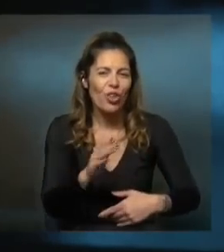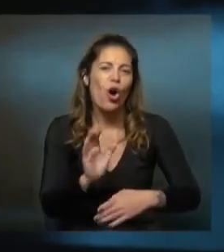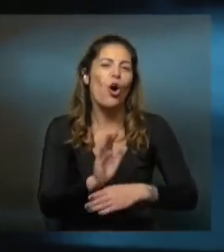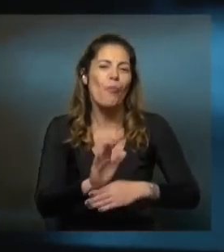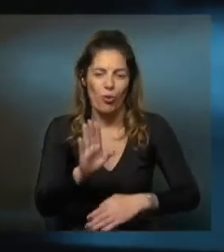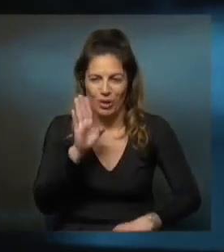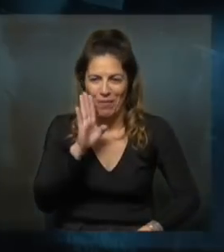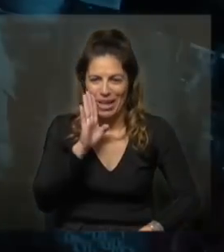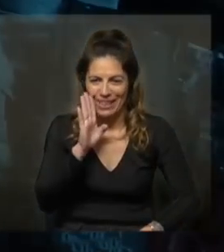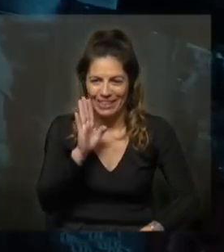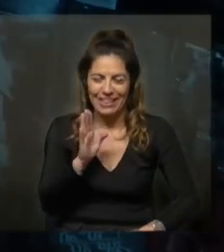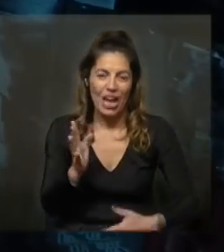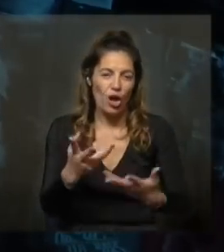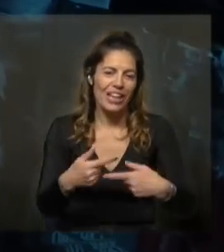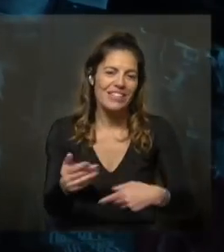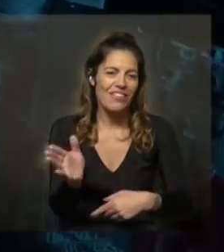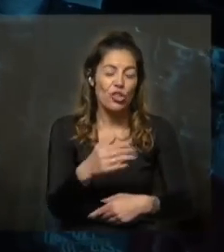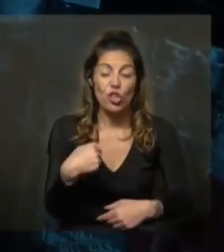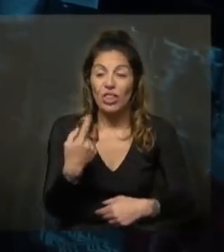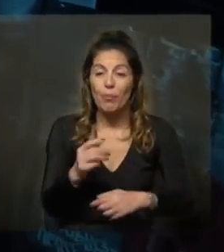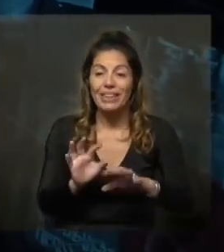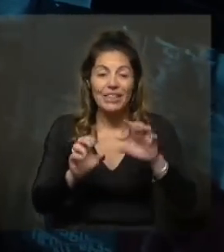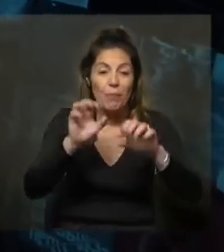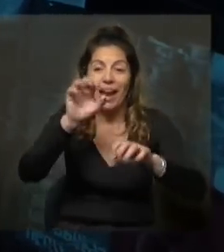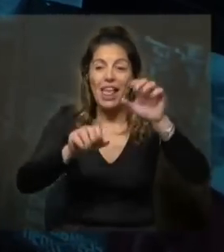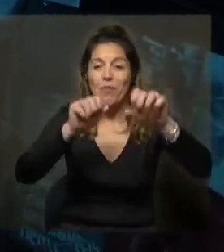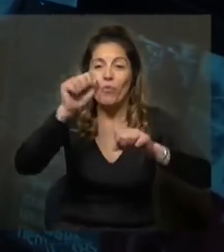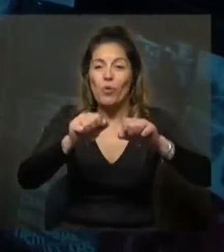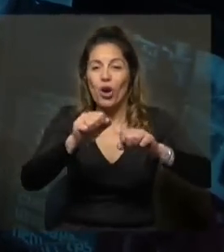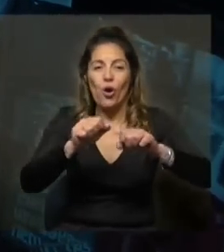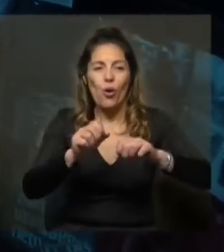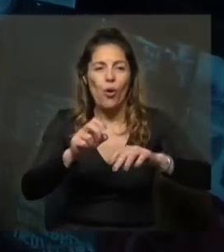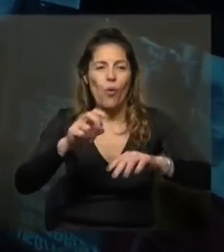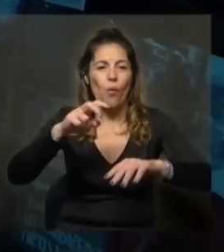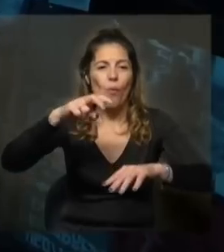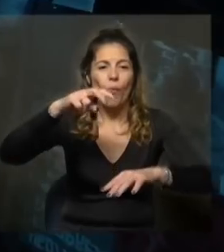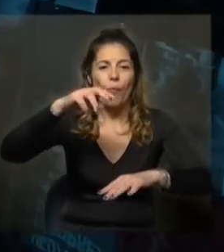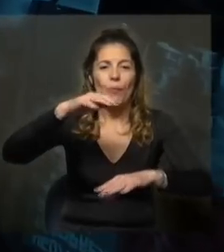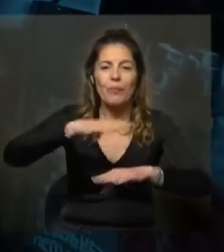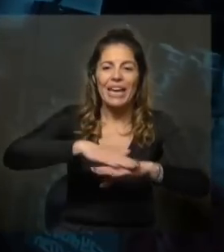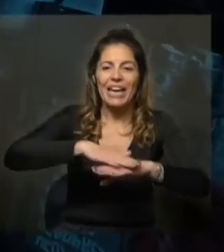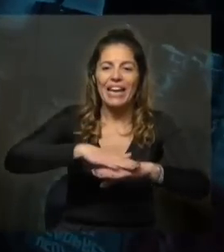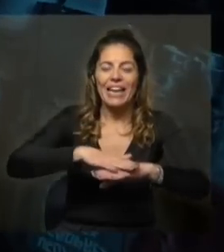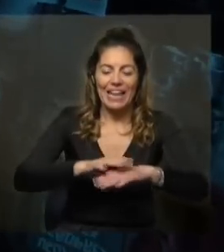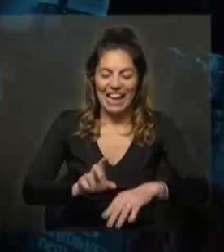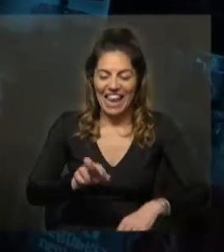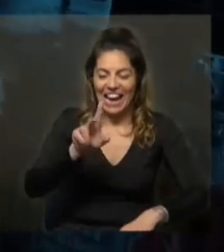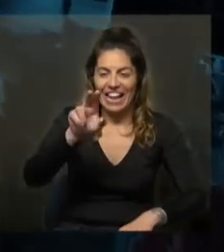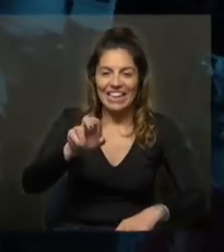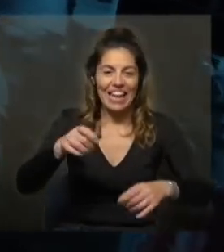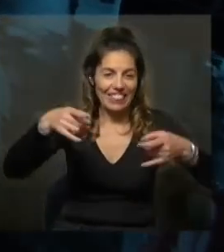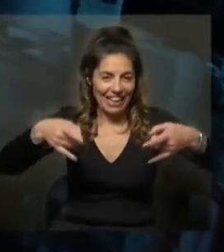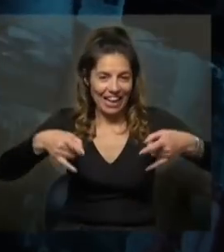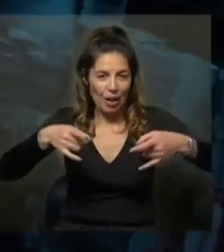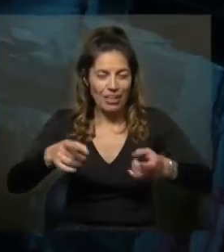y yo Después de trepar Yo ponía un pie en la mitad de la escalera de la cucheta y con la otra pata ya llegaba arriba